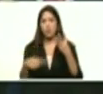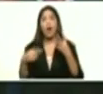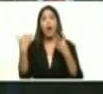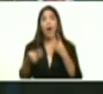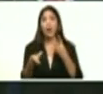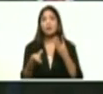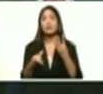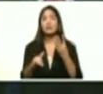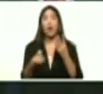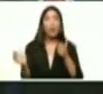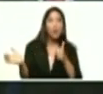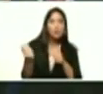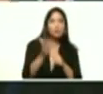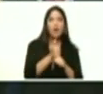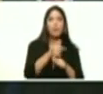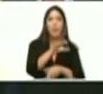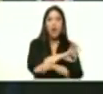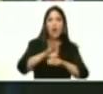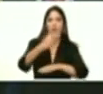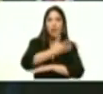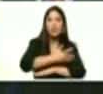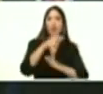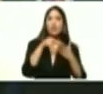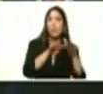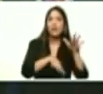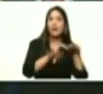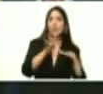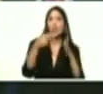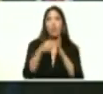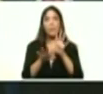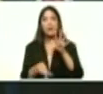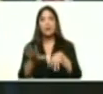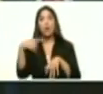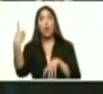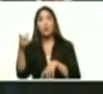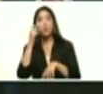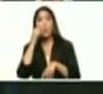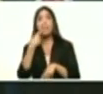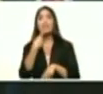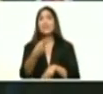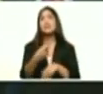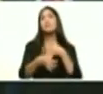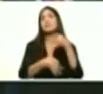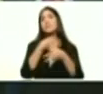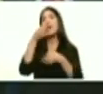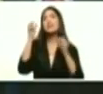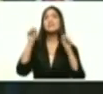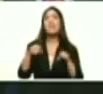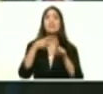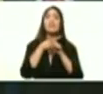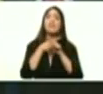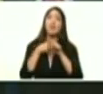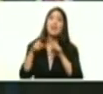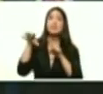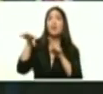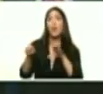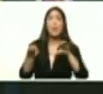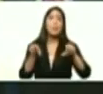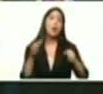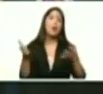saliendo por la frontera, 2014, 2015, ya Luis Vicente León va a decir, sí, porque la diferencia monetaria, no sé qué cosa,